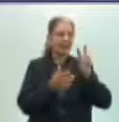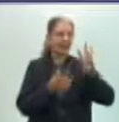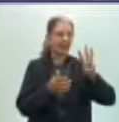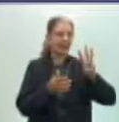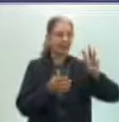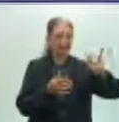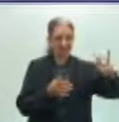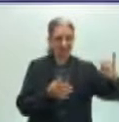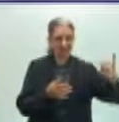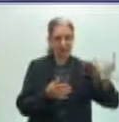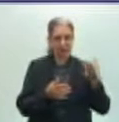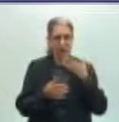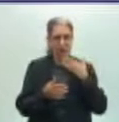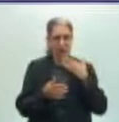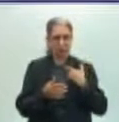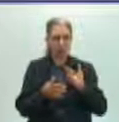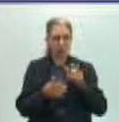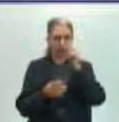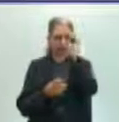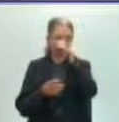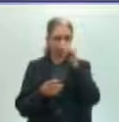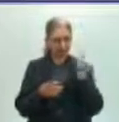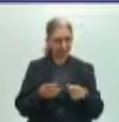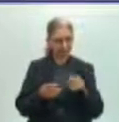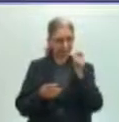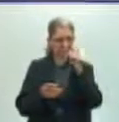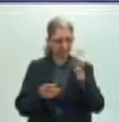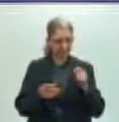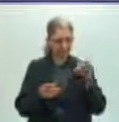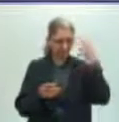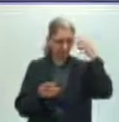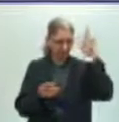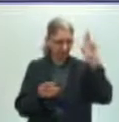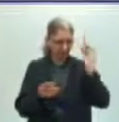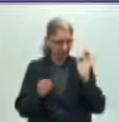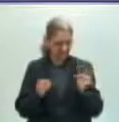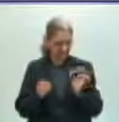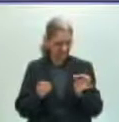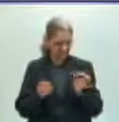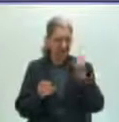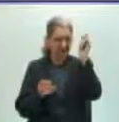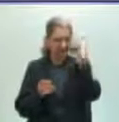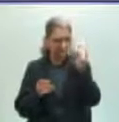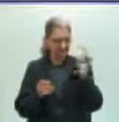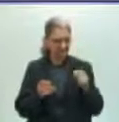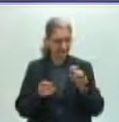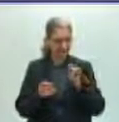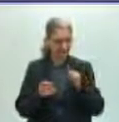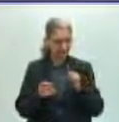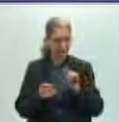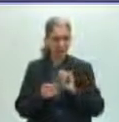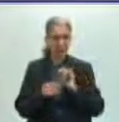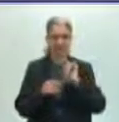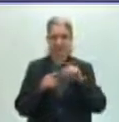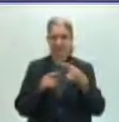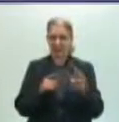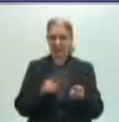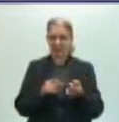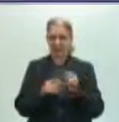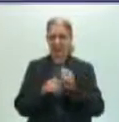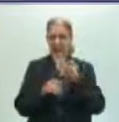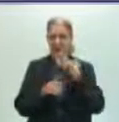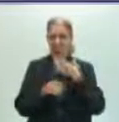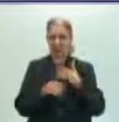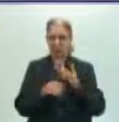este producto, simplificando también siempre que pueda hacerse esta operación y obtenemos que